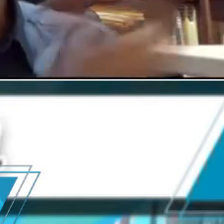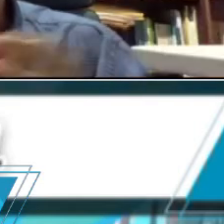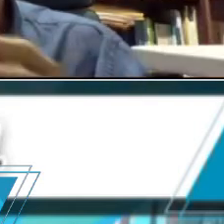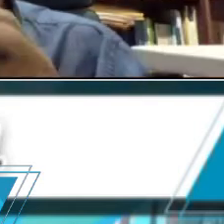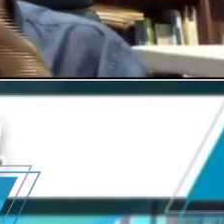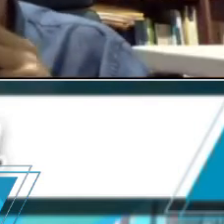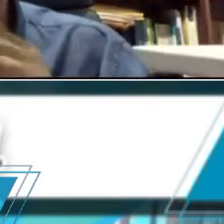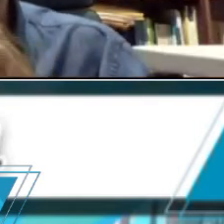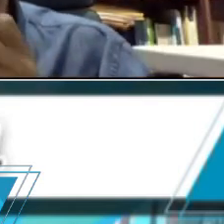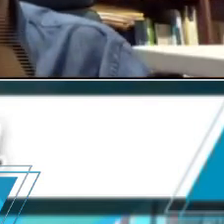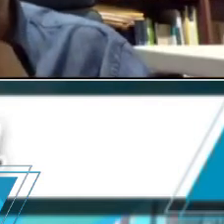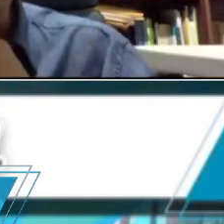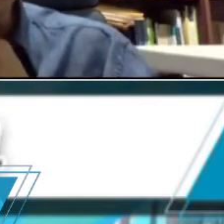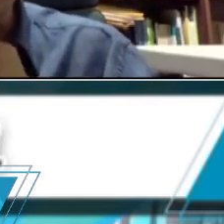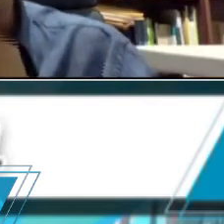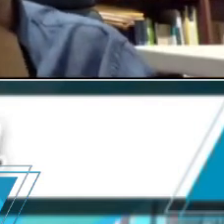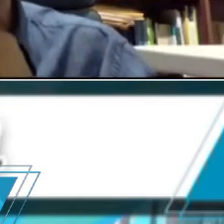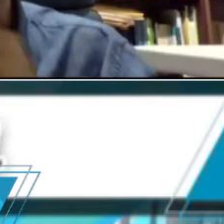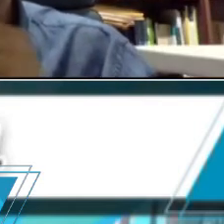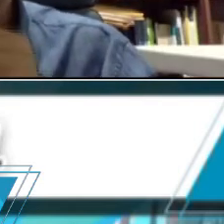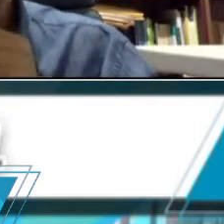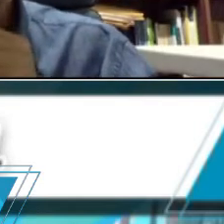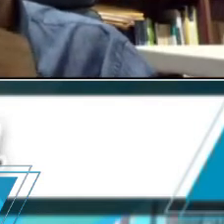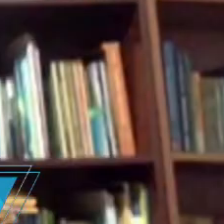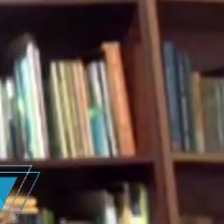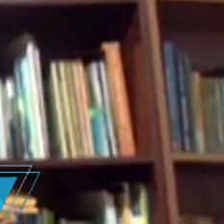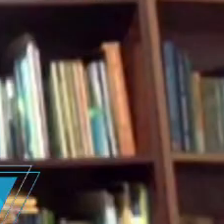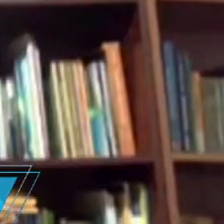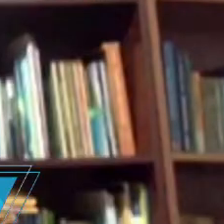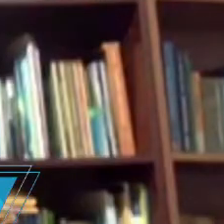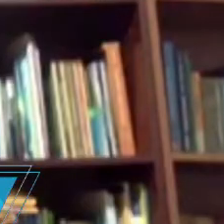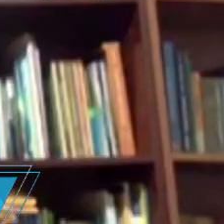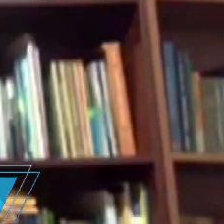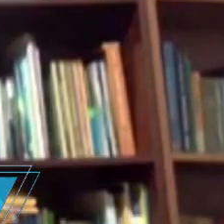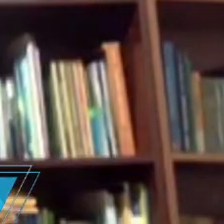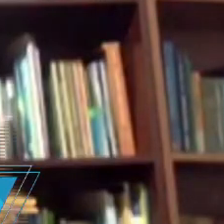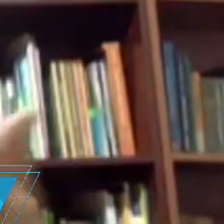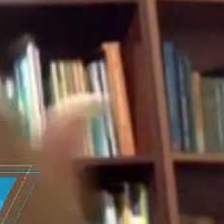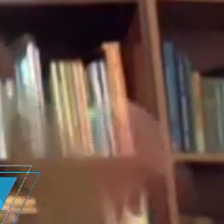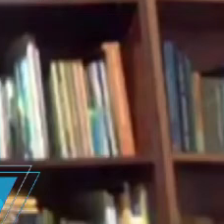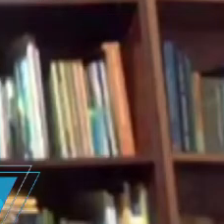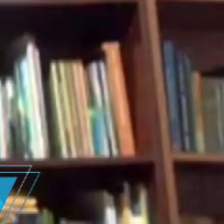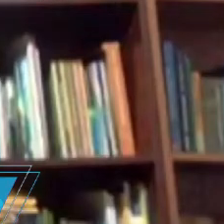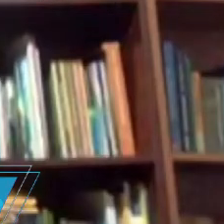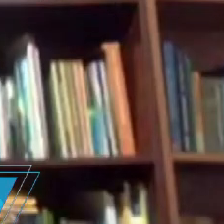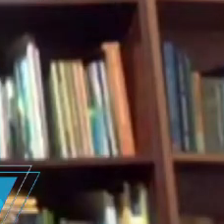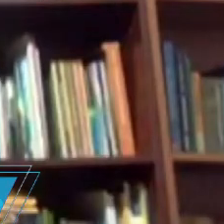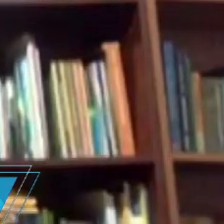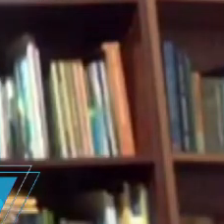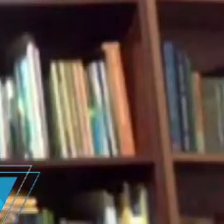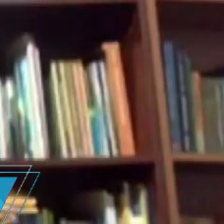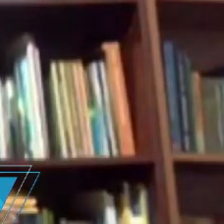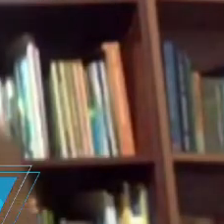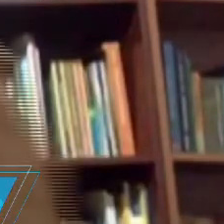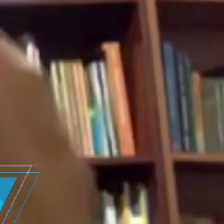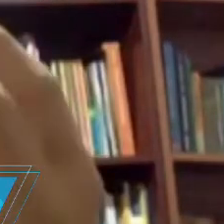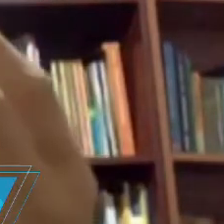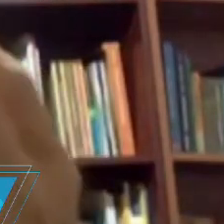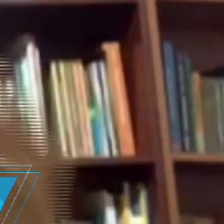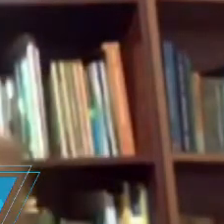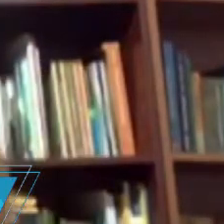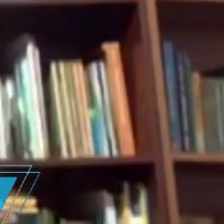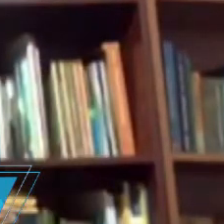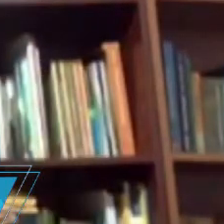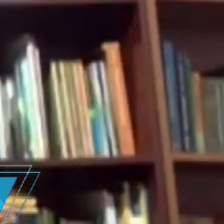teníamos 942,000 personas. Hay 557,000 personas más sin empleo, y la pregunta que tenemos